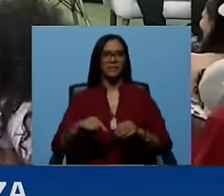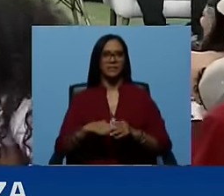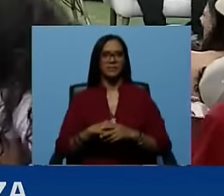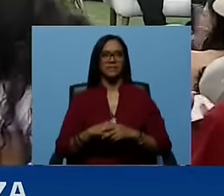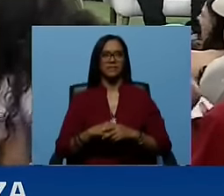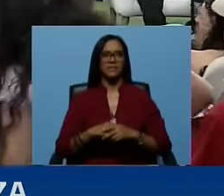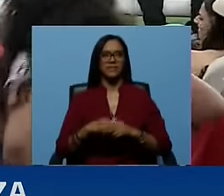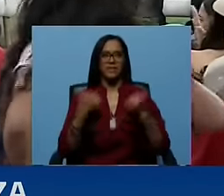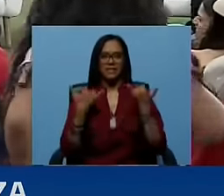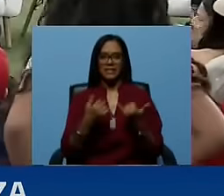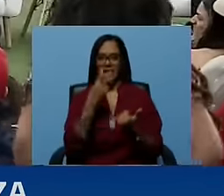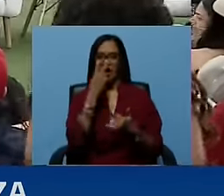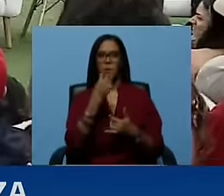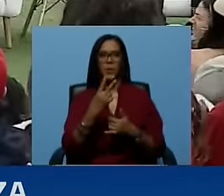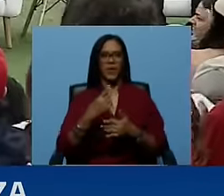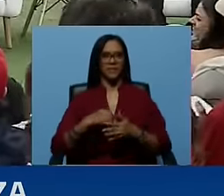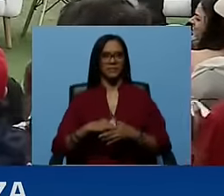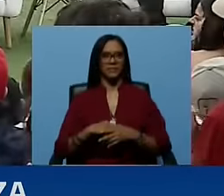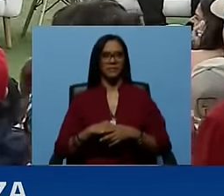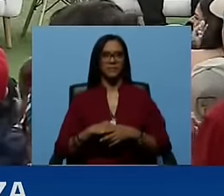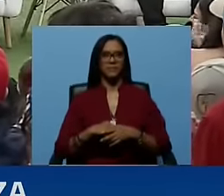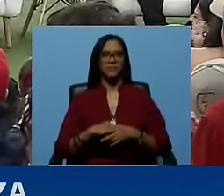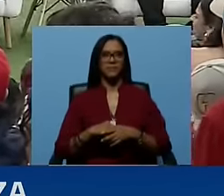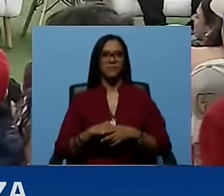Ya lo vi.